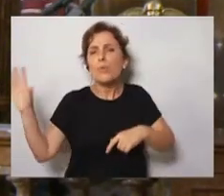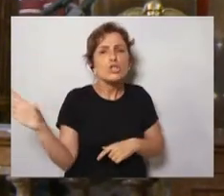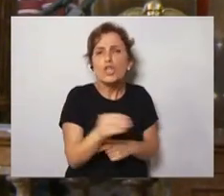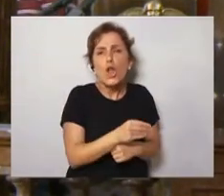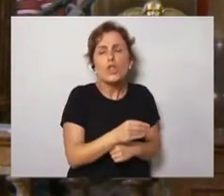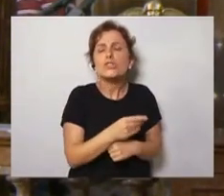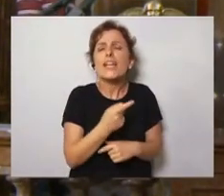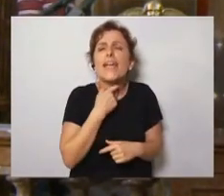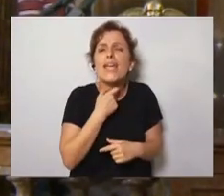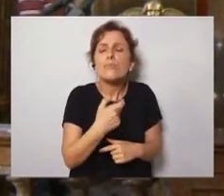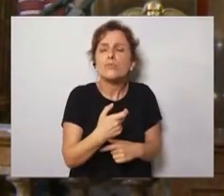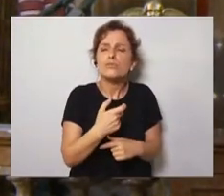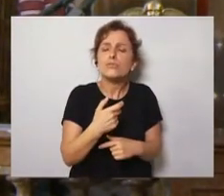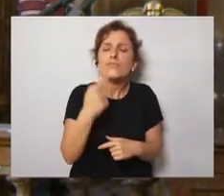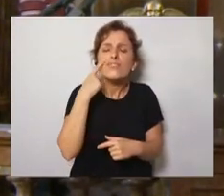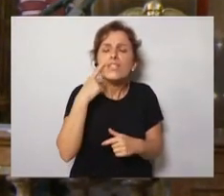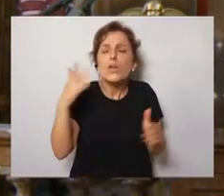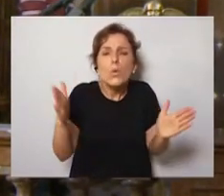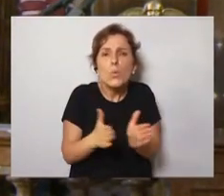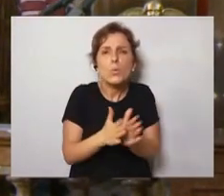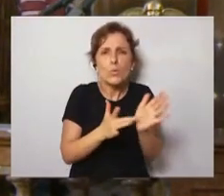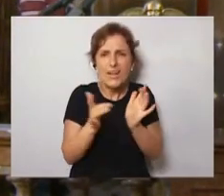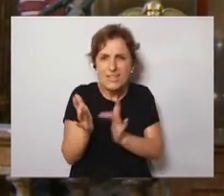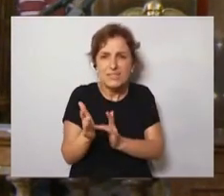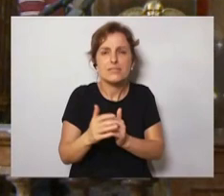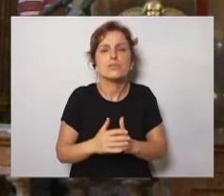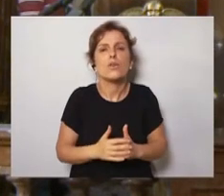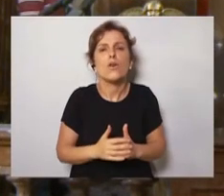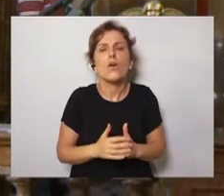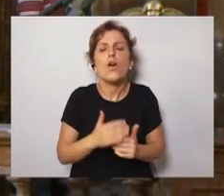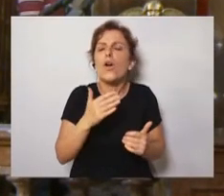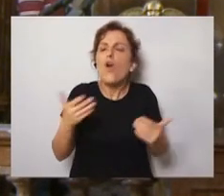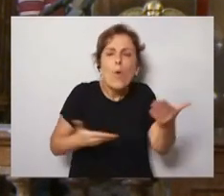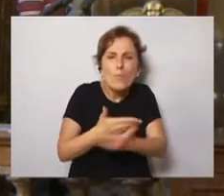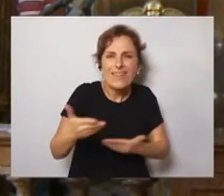jesucristo compartir la vida eterna y cantar tus alabanzas